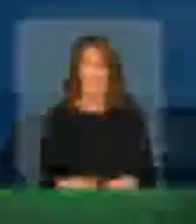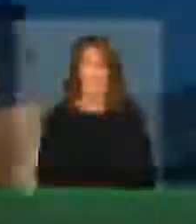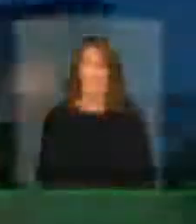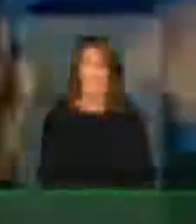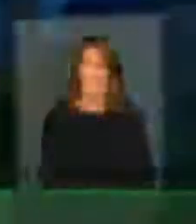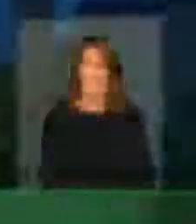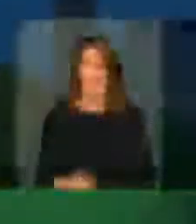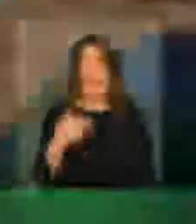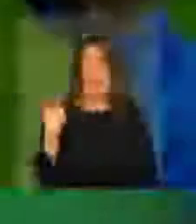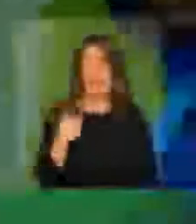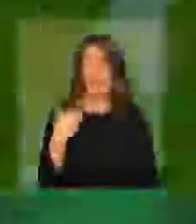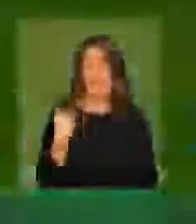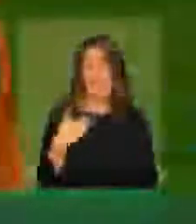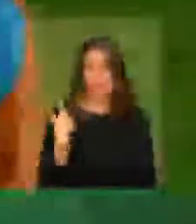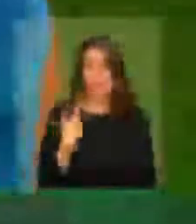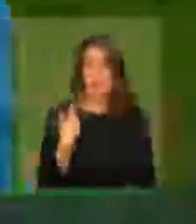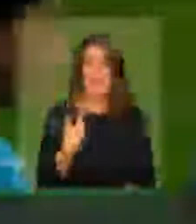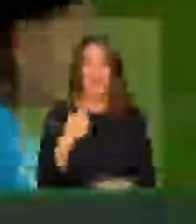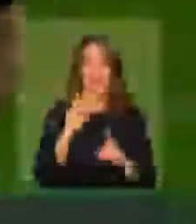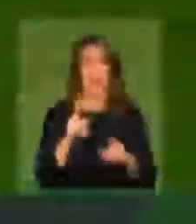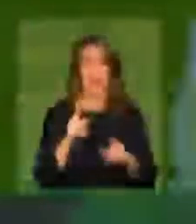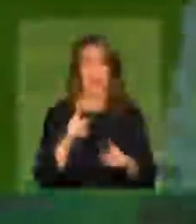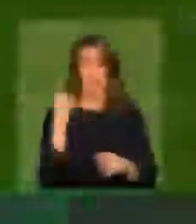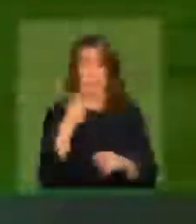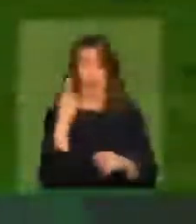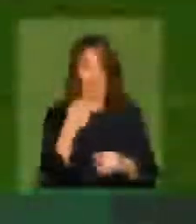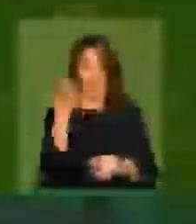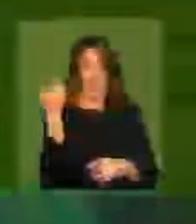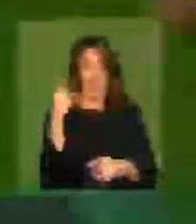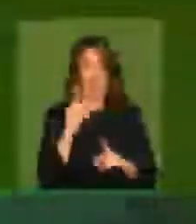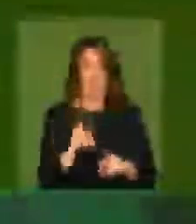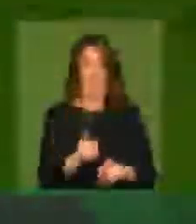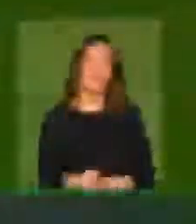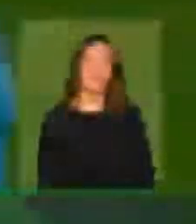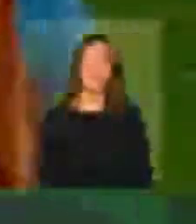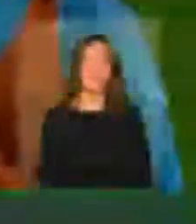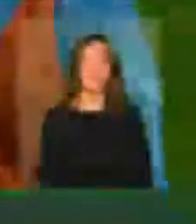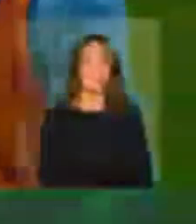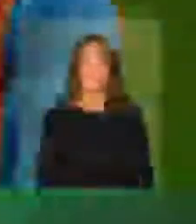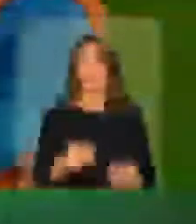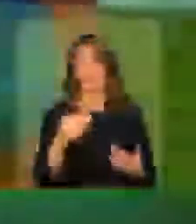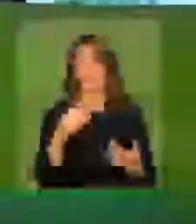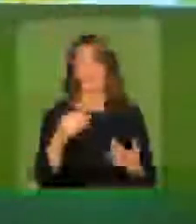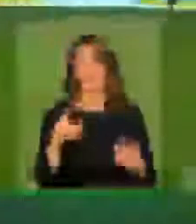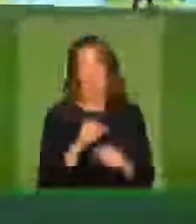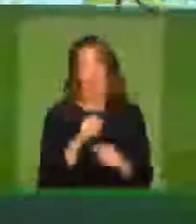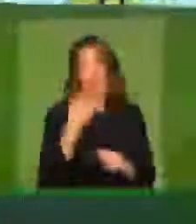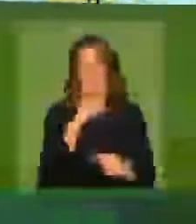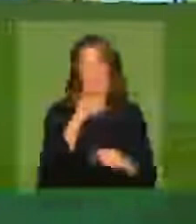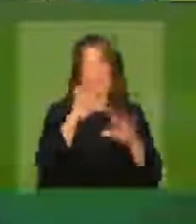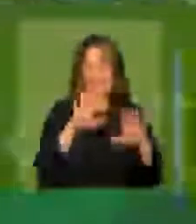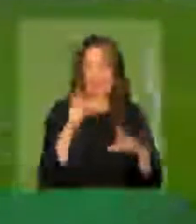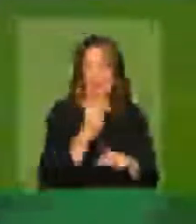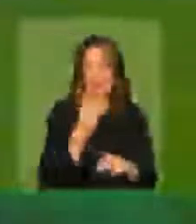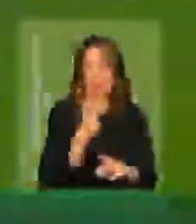Con reclamos de este partido e incluso del campeonato pasado. Y en definitiva, City Torque, a falta de unos 10 minutos, con